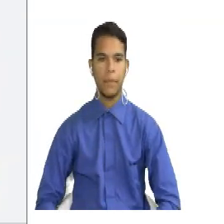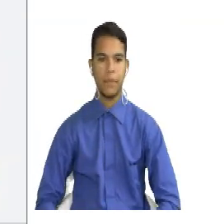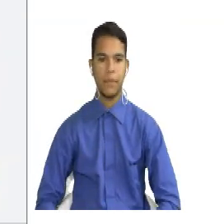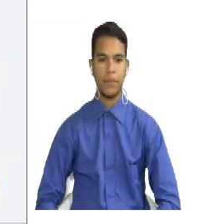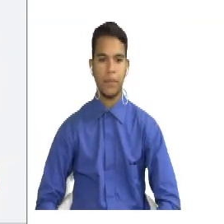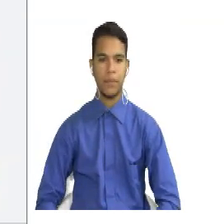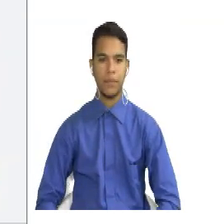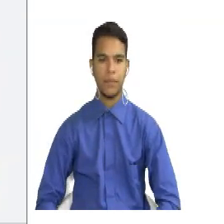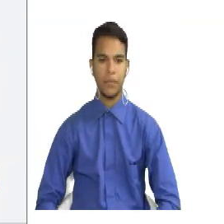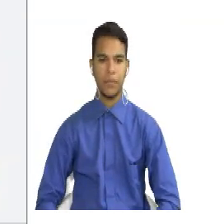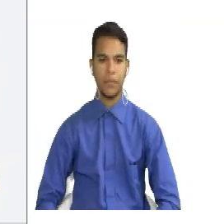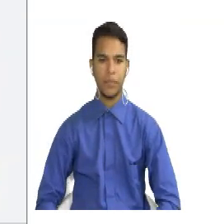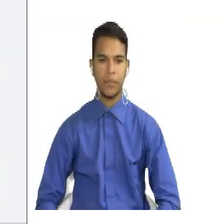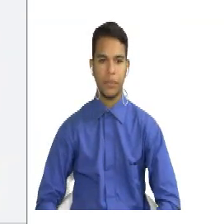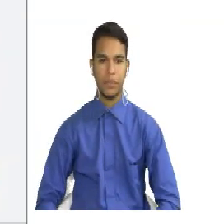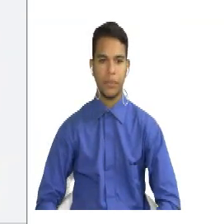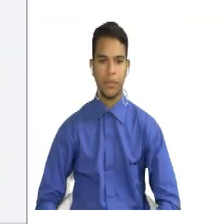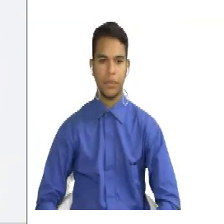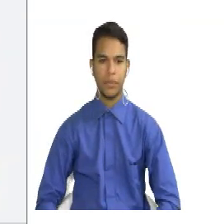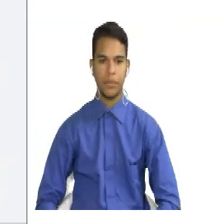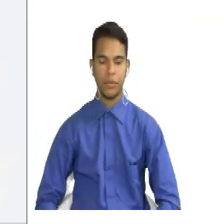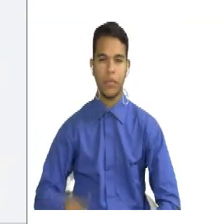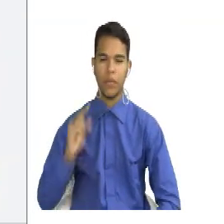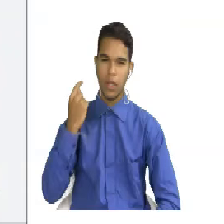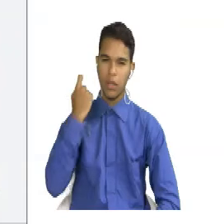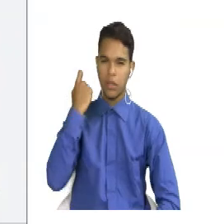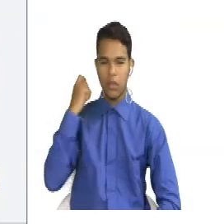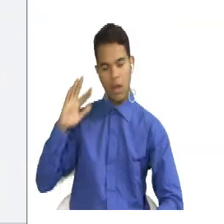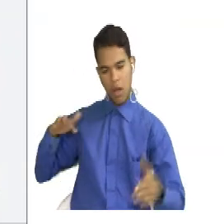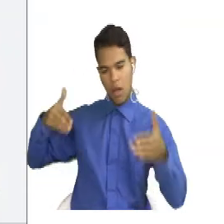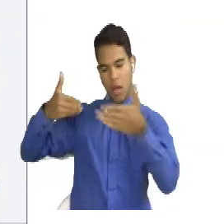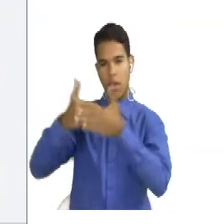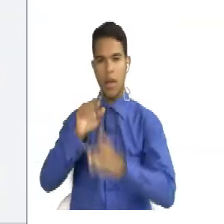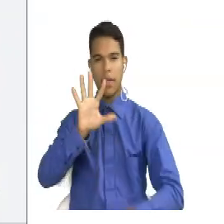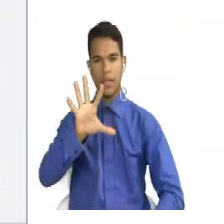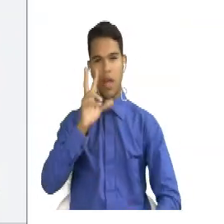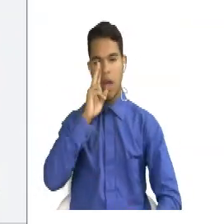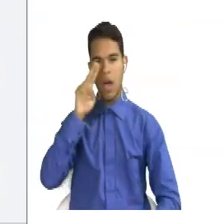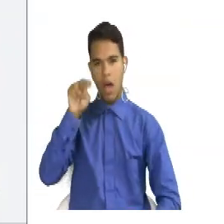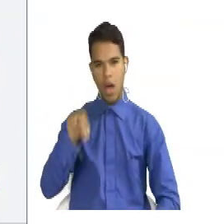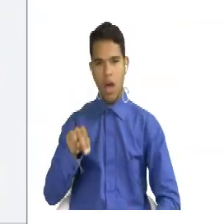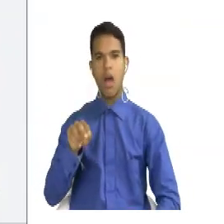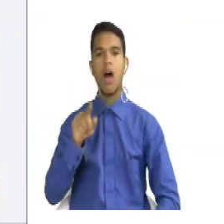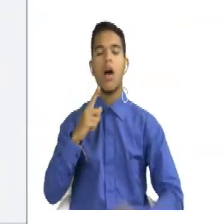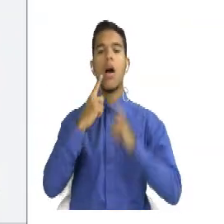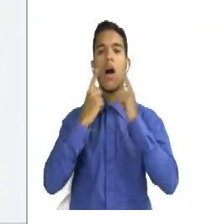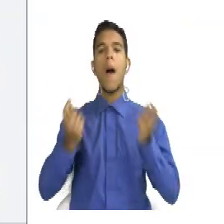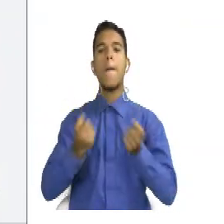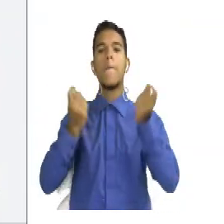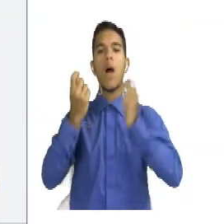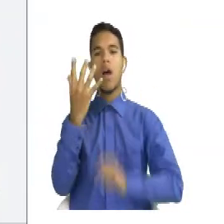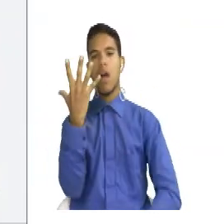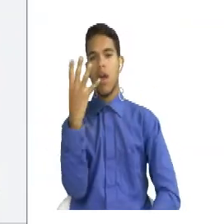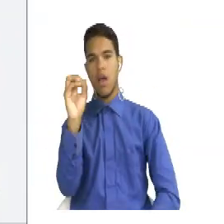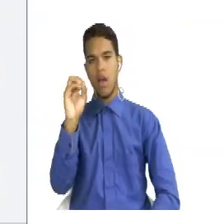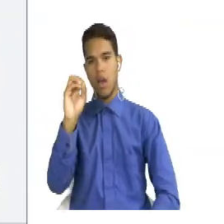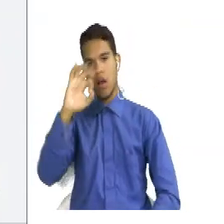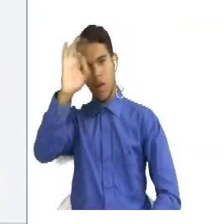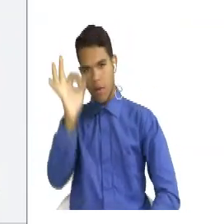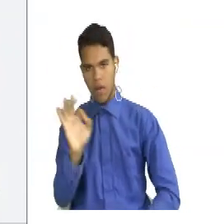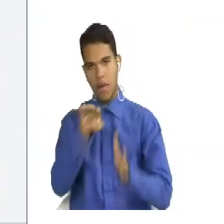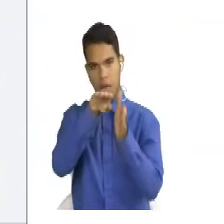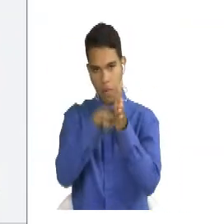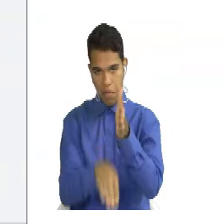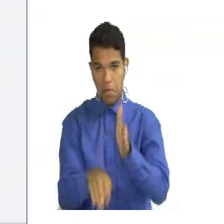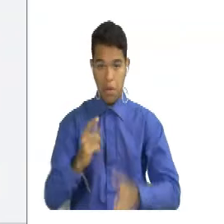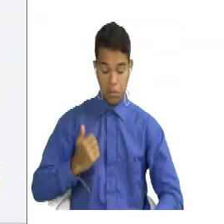aparece en pantalla, y por estos días, hasta el día 5 de junio, estarán en promociones con el 50% de descuento, así que aprovechen.